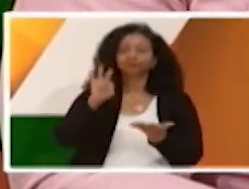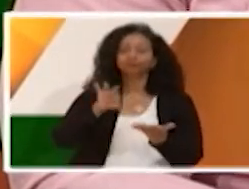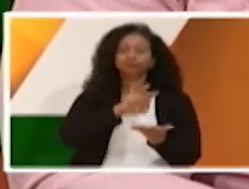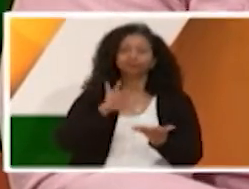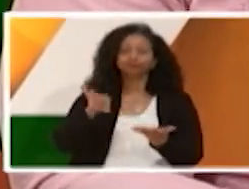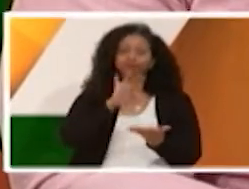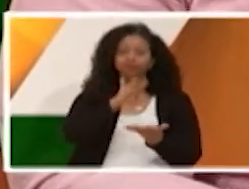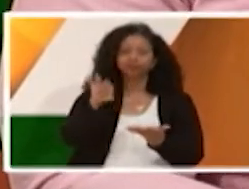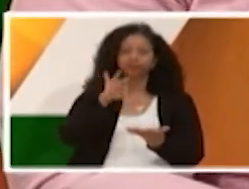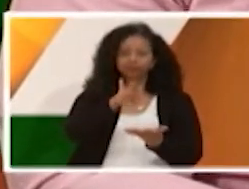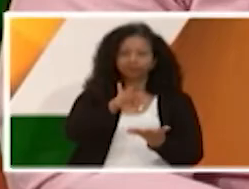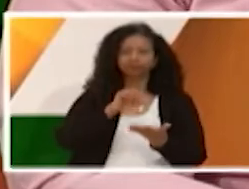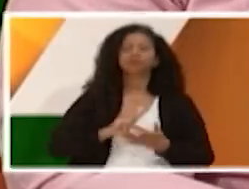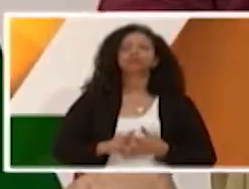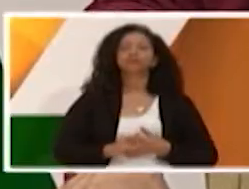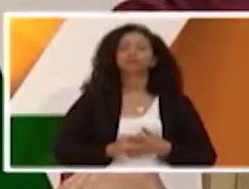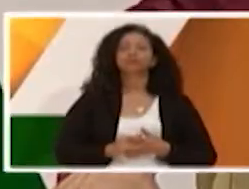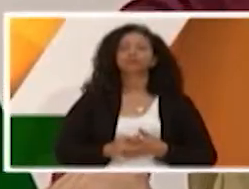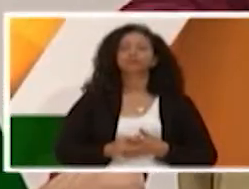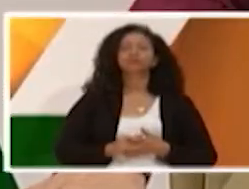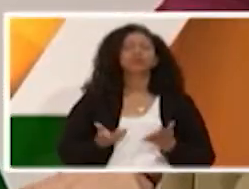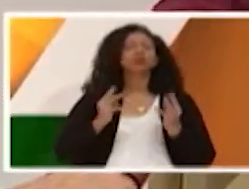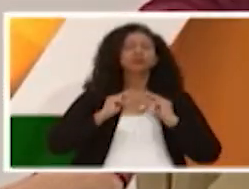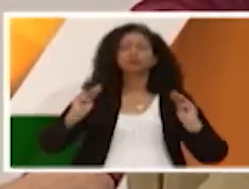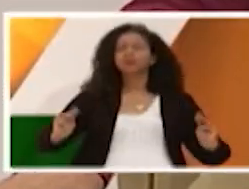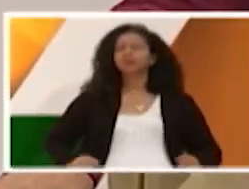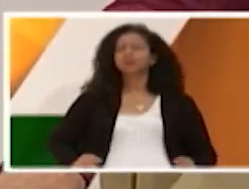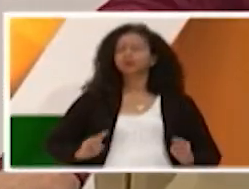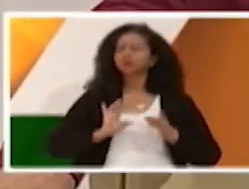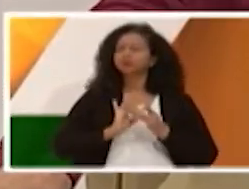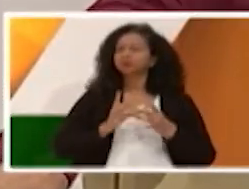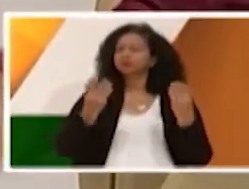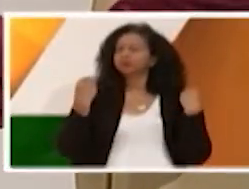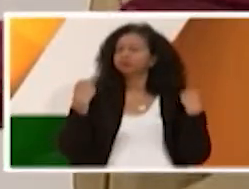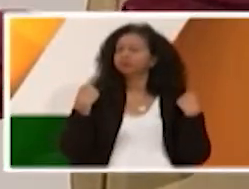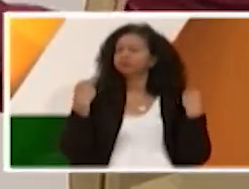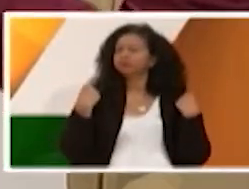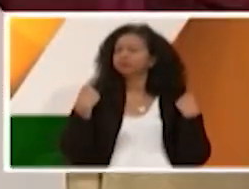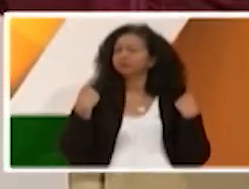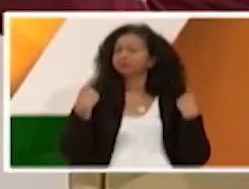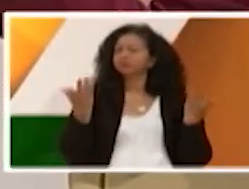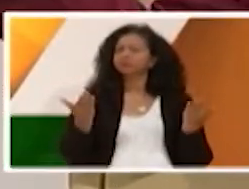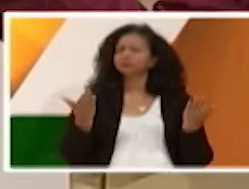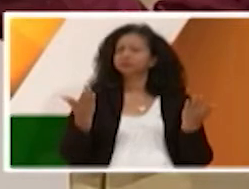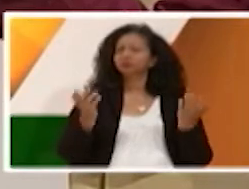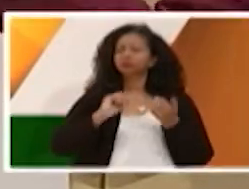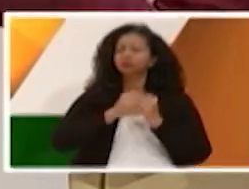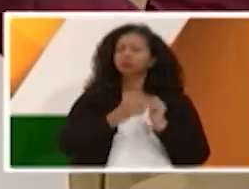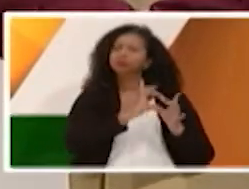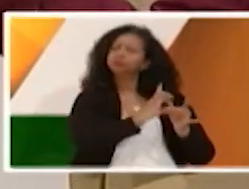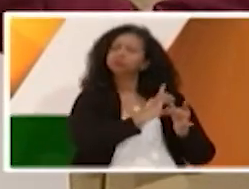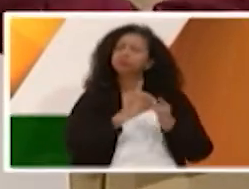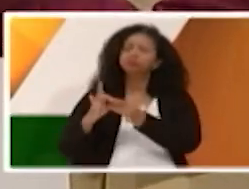ajedrez. Bien. Soterio, y desde el Ministerio de Deporte, ¿cómo se hace la articulación